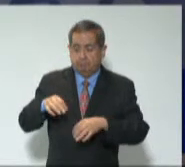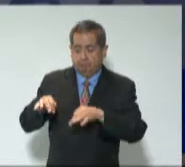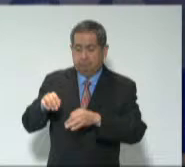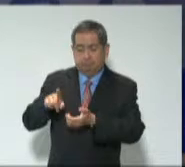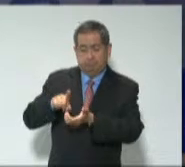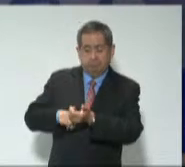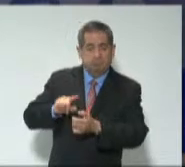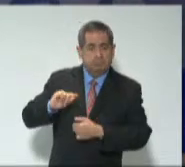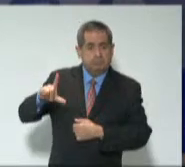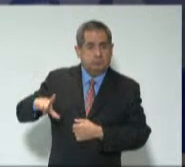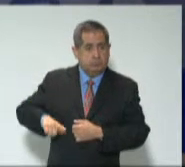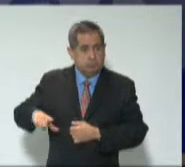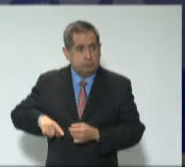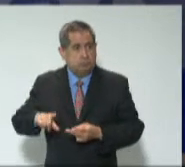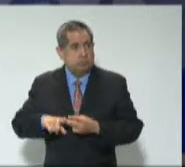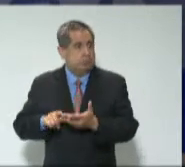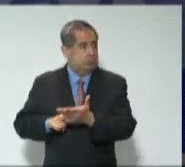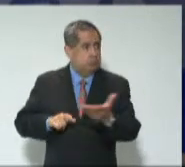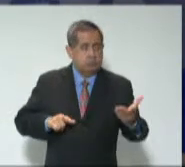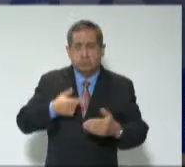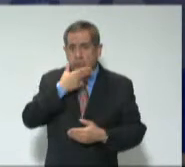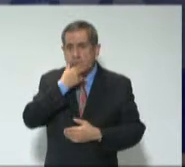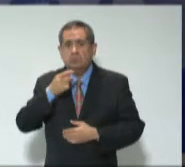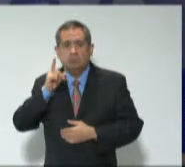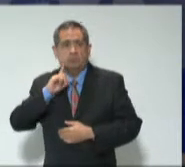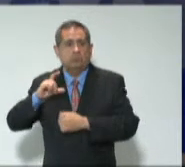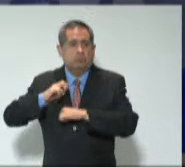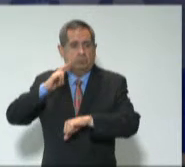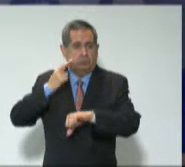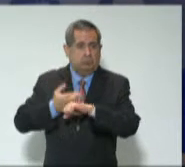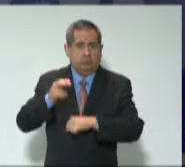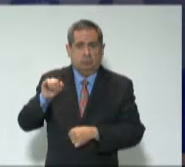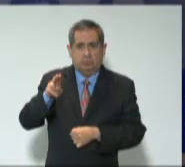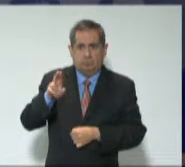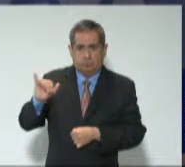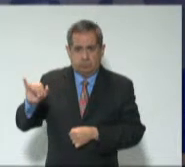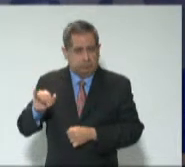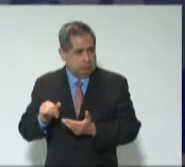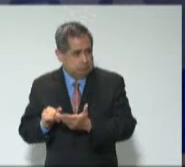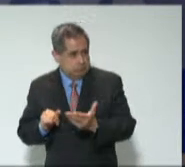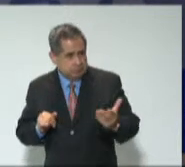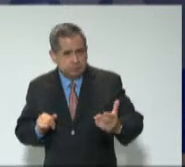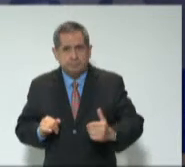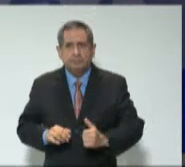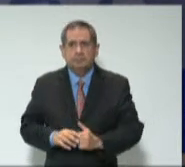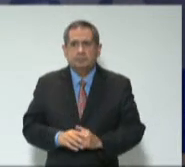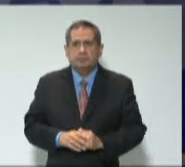públicos comisionadas y comisionados que nos acompañan el día de